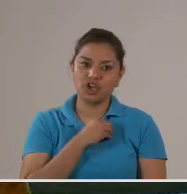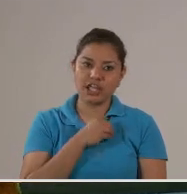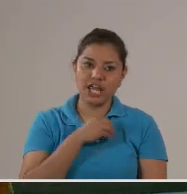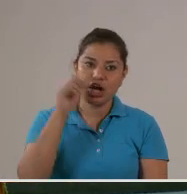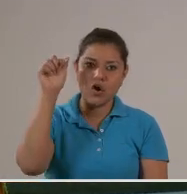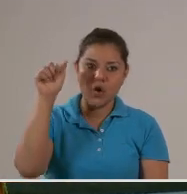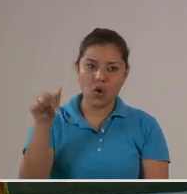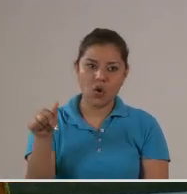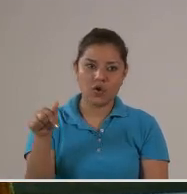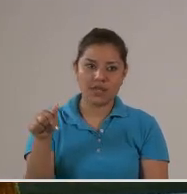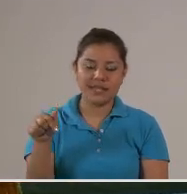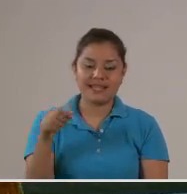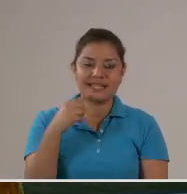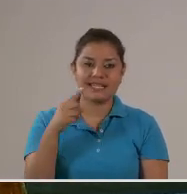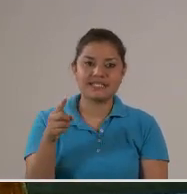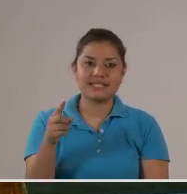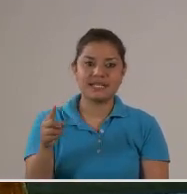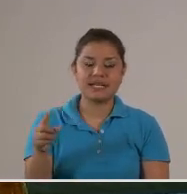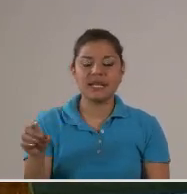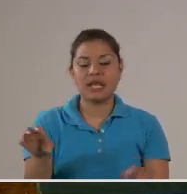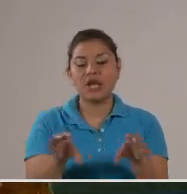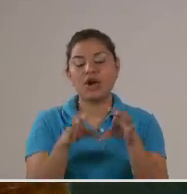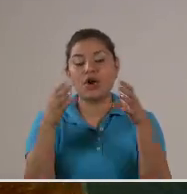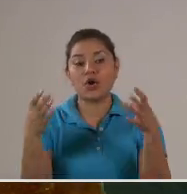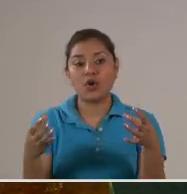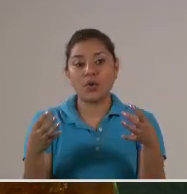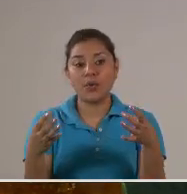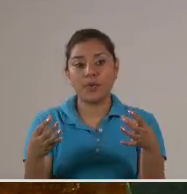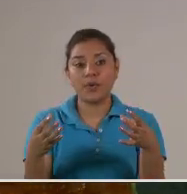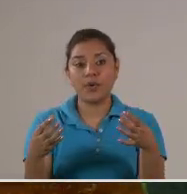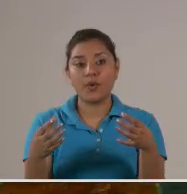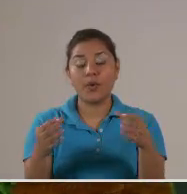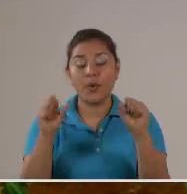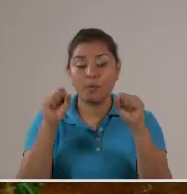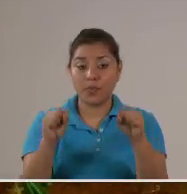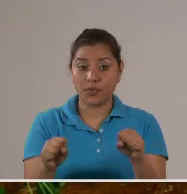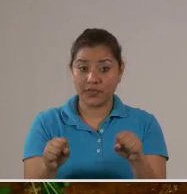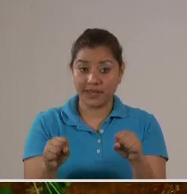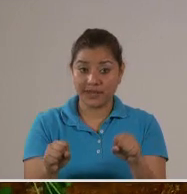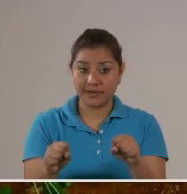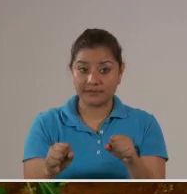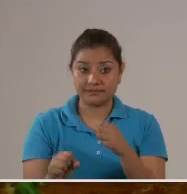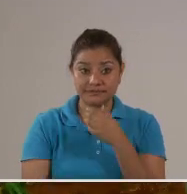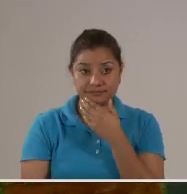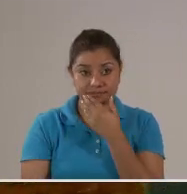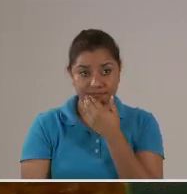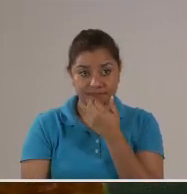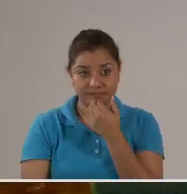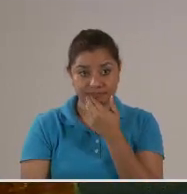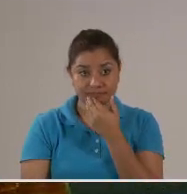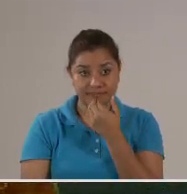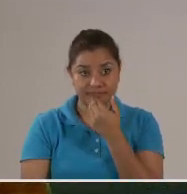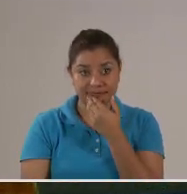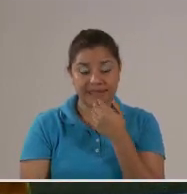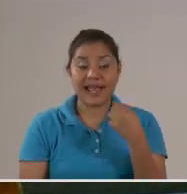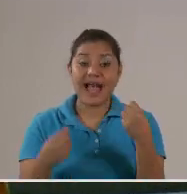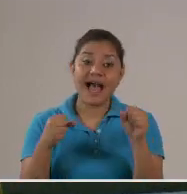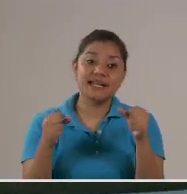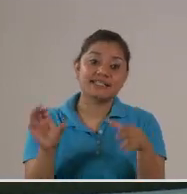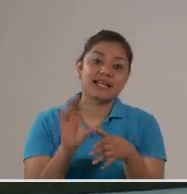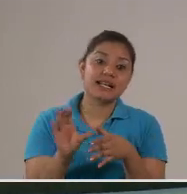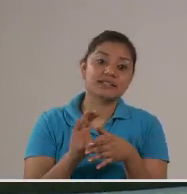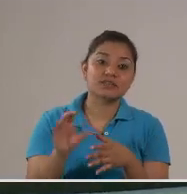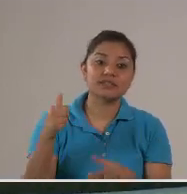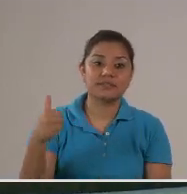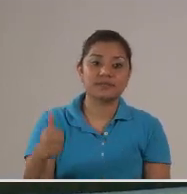presentarle la vacuna el remedio porque aunque usted no entienda bien Esto si le ponga la